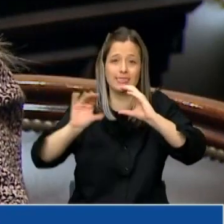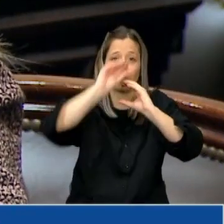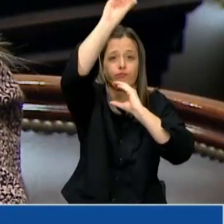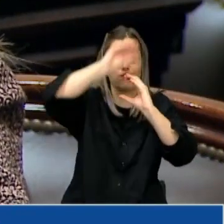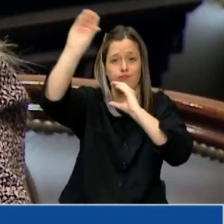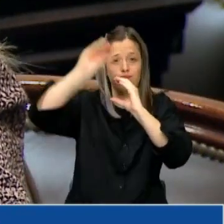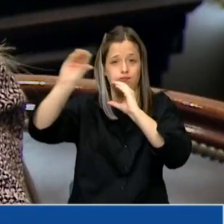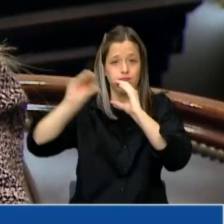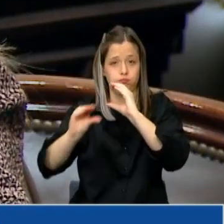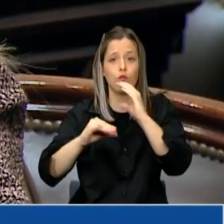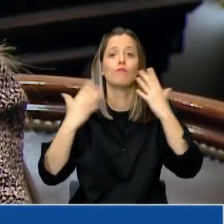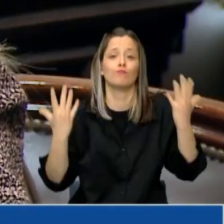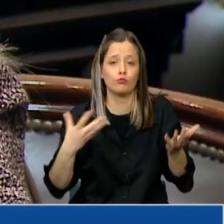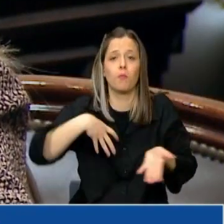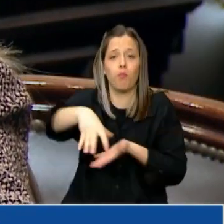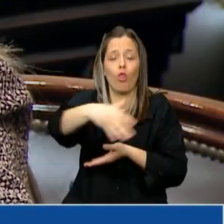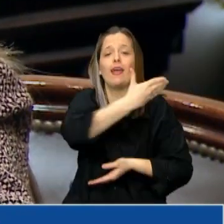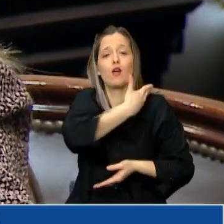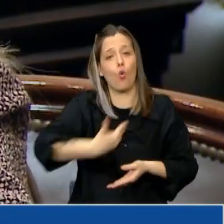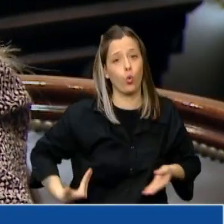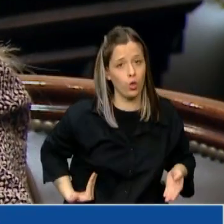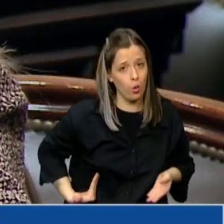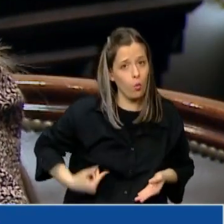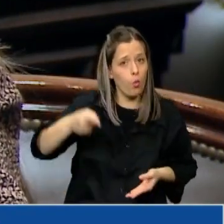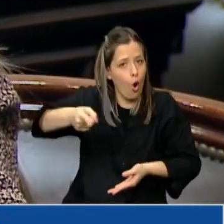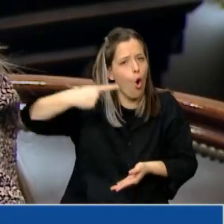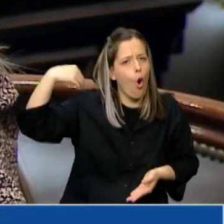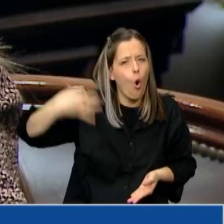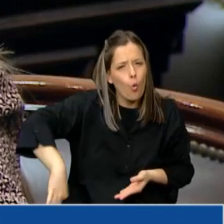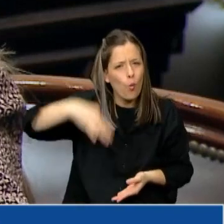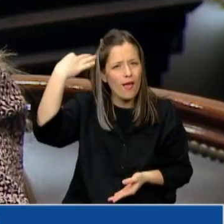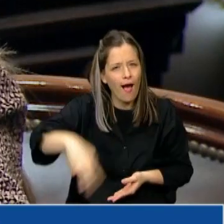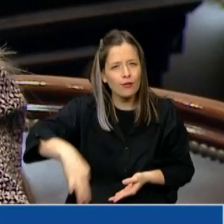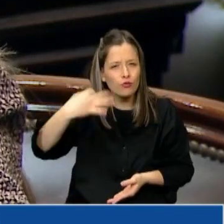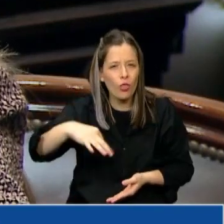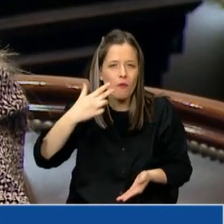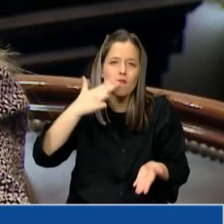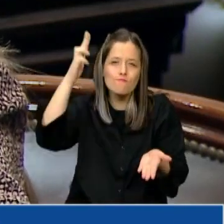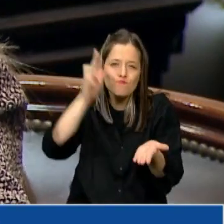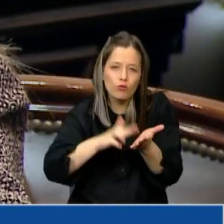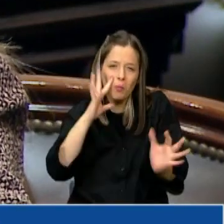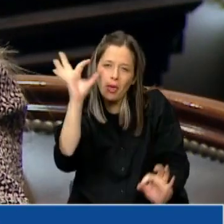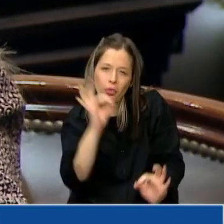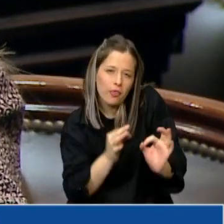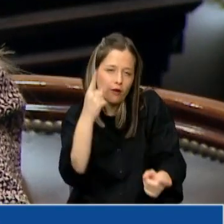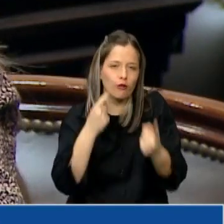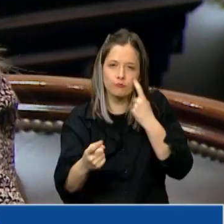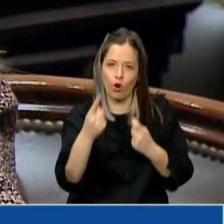Por esto es que el Poder Ejecutivo tiene la obligación de minimizar el impacto, porque